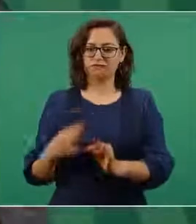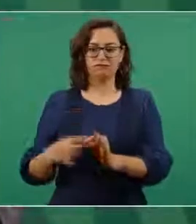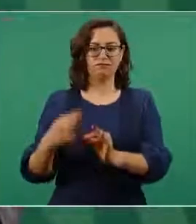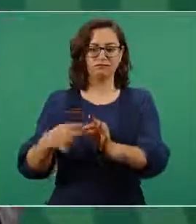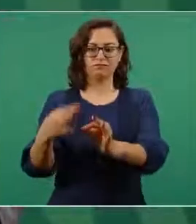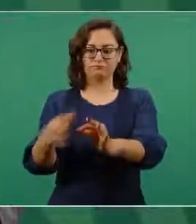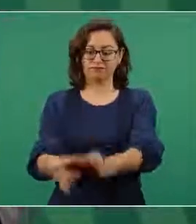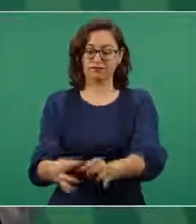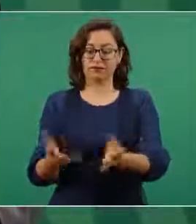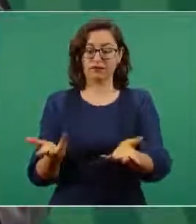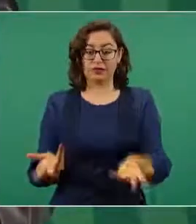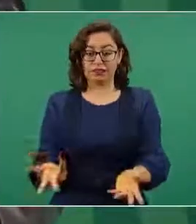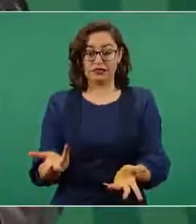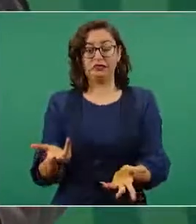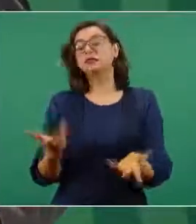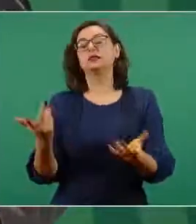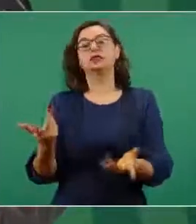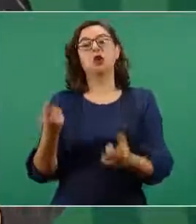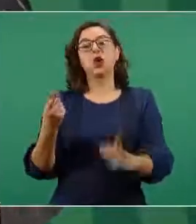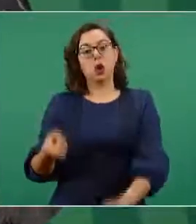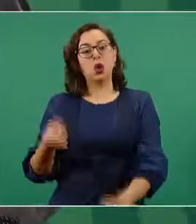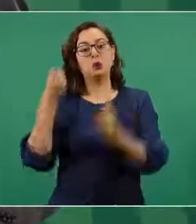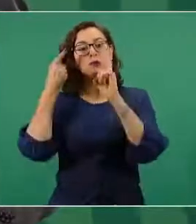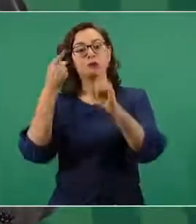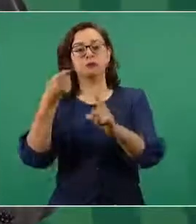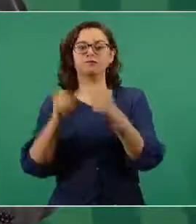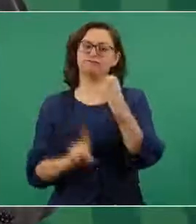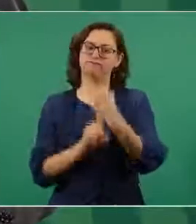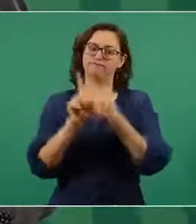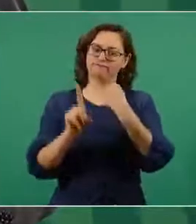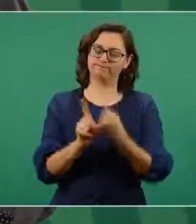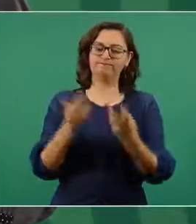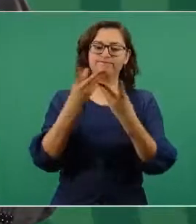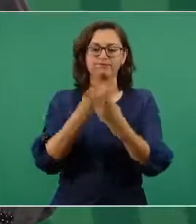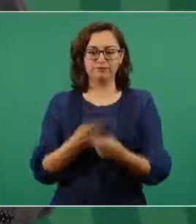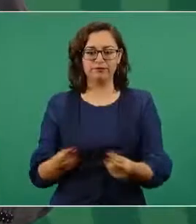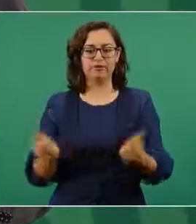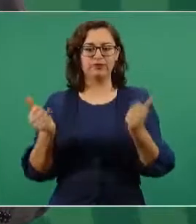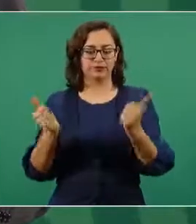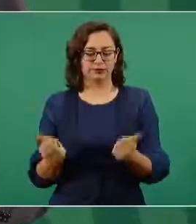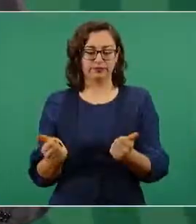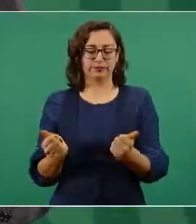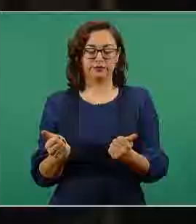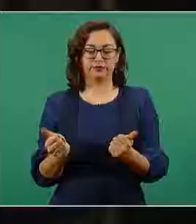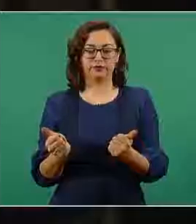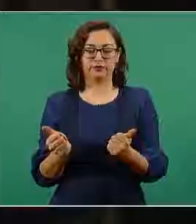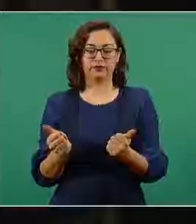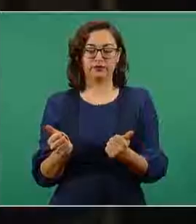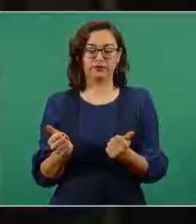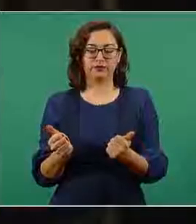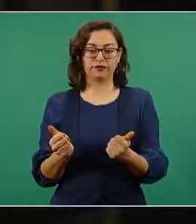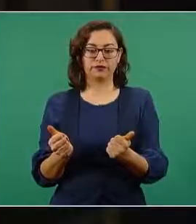para que se resuelva, que no haya